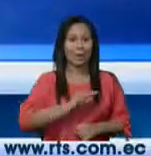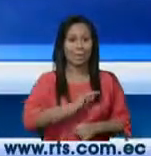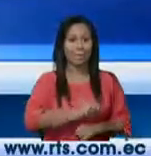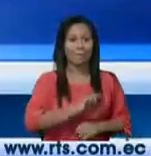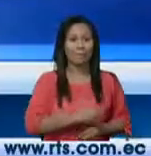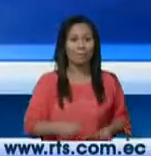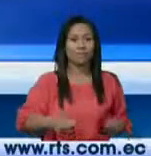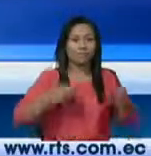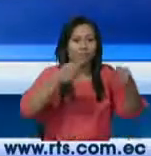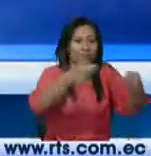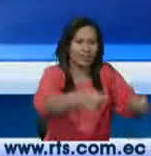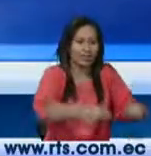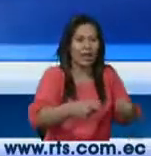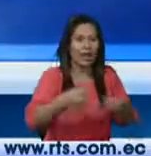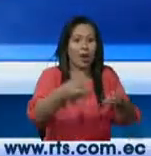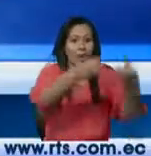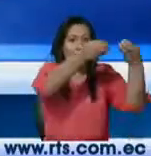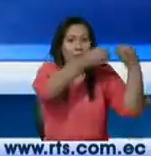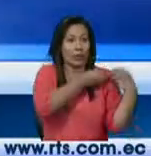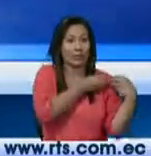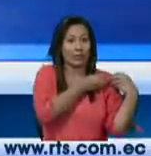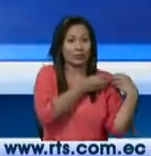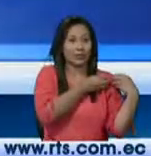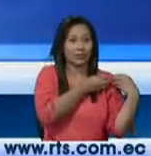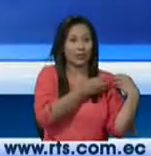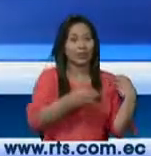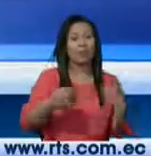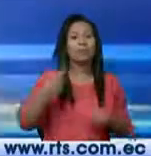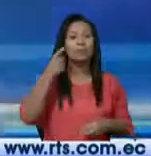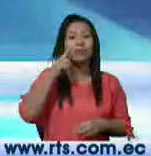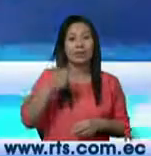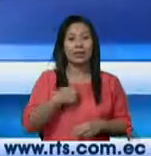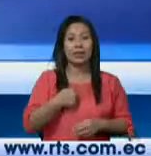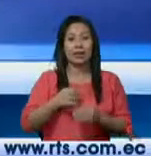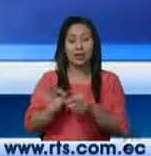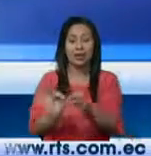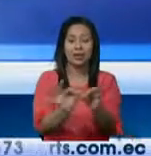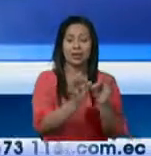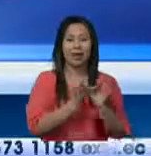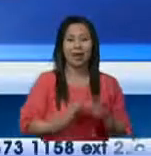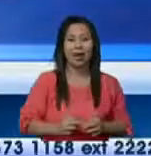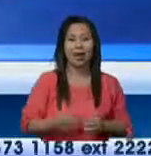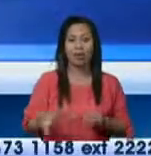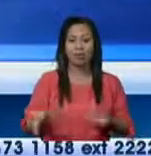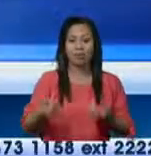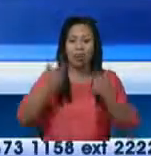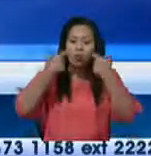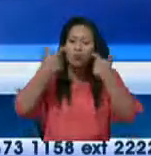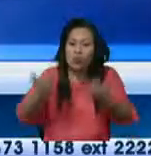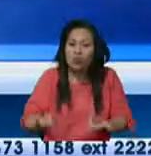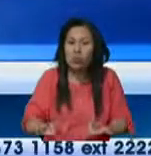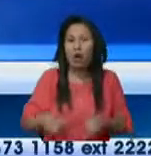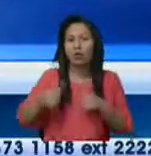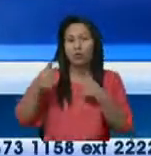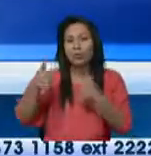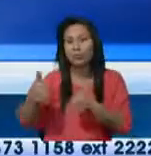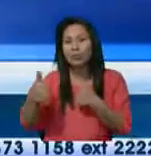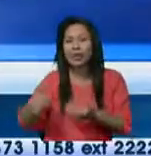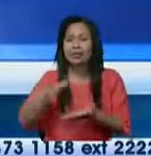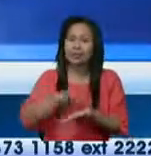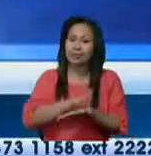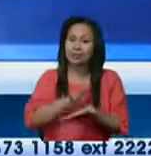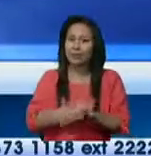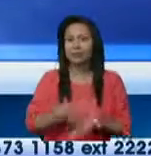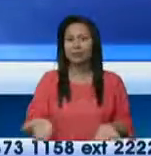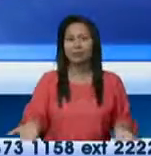y ellos tienen la obligación de responder por él, es decir, de mantenerlo, de tenerlo en buen estado, en armonía con todos